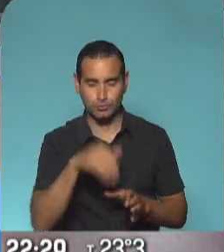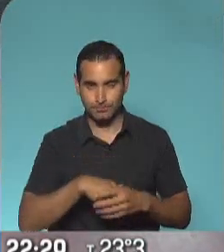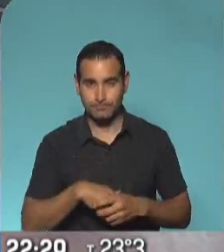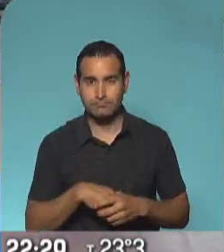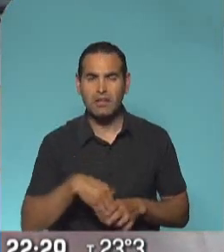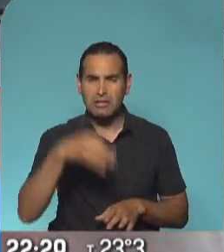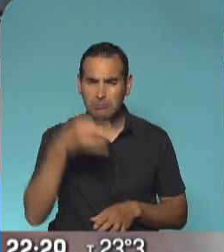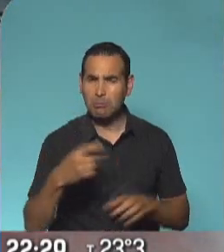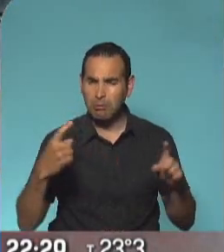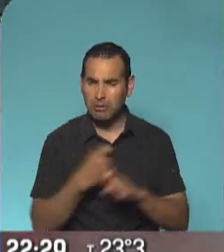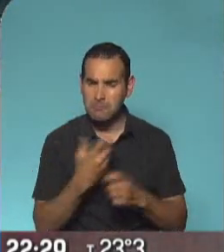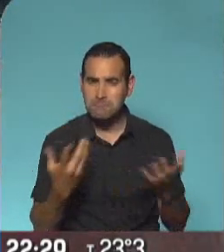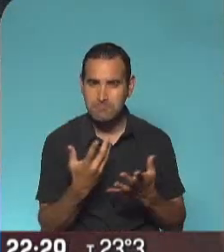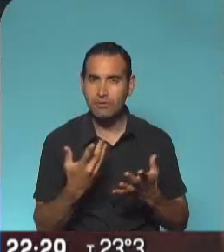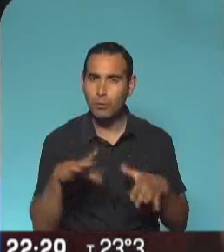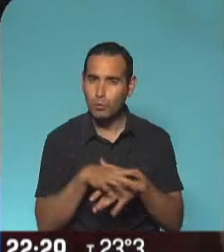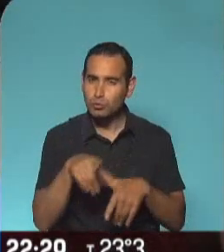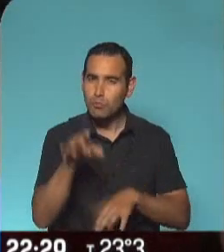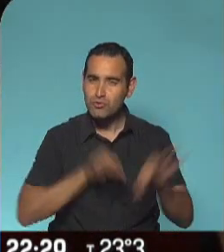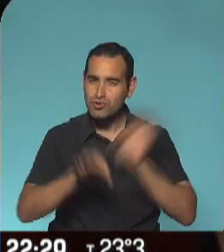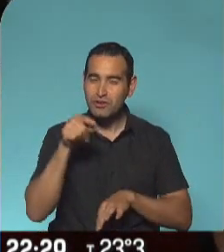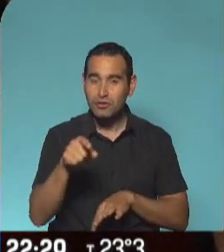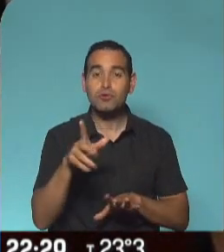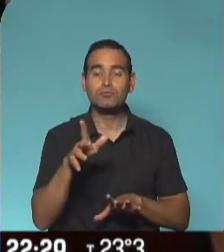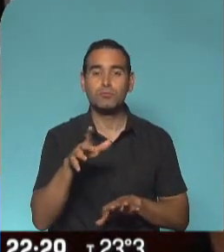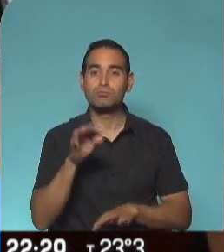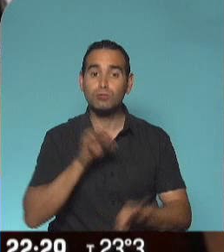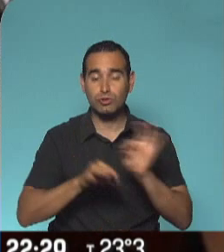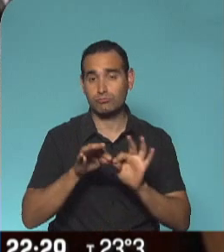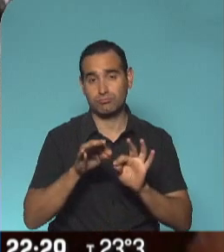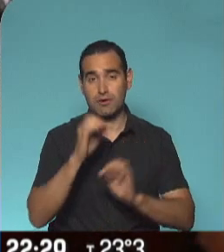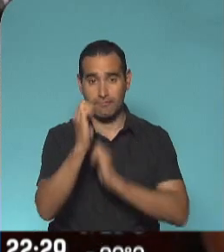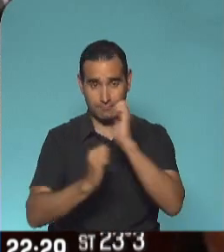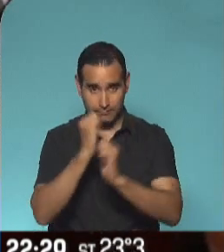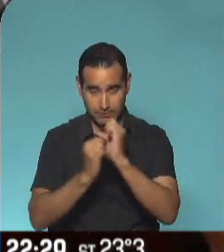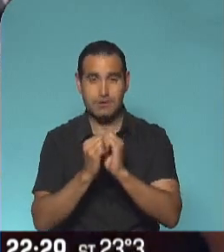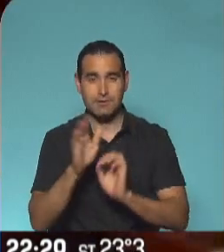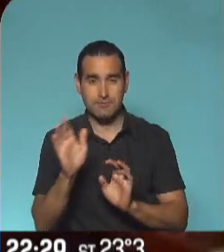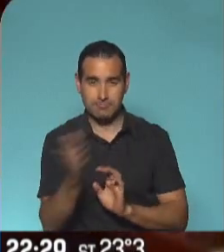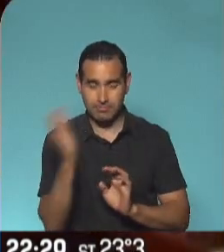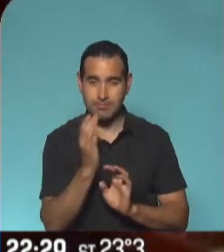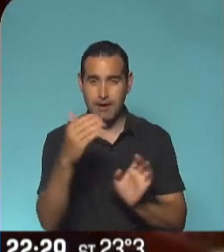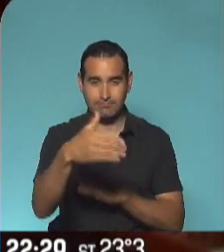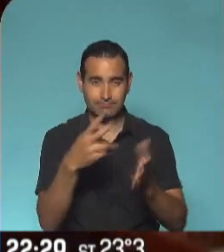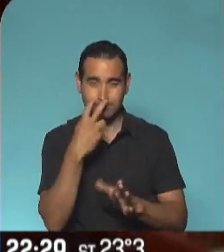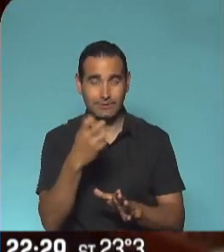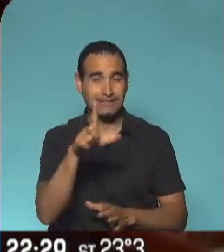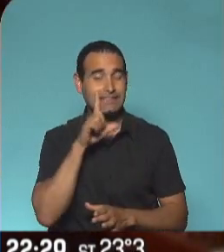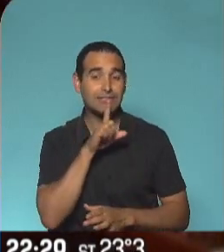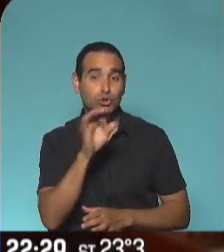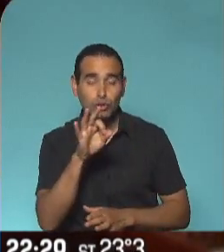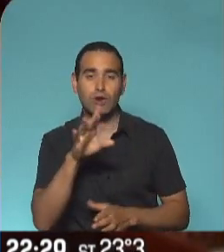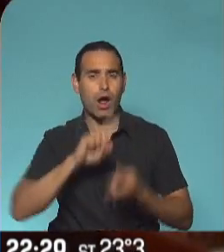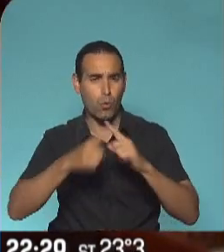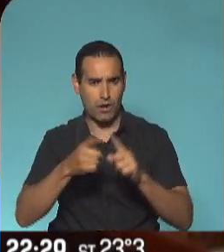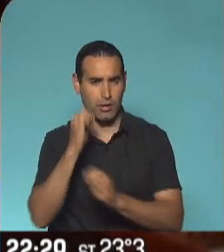provocó justamente en este proyecto, un proyecto de una planta para fabricar baterías de litio. Se hizo un acuerdo con una firma alemana, se iba a hacer en